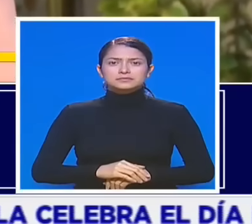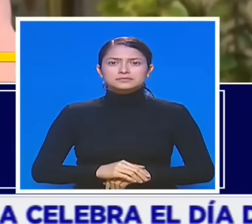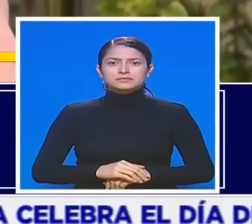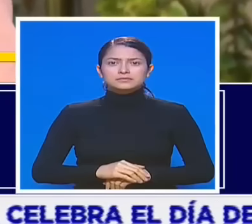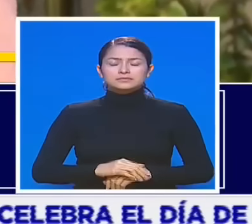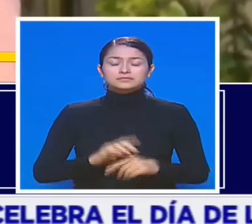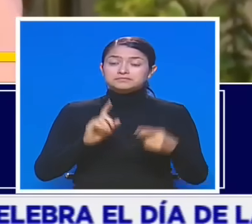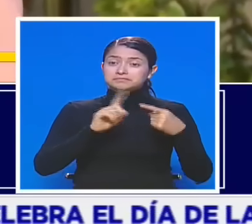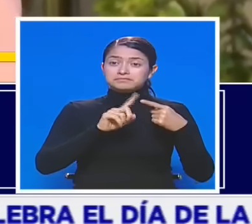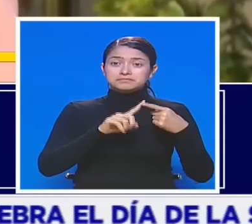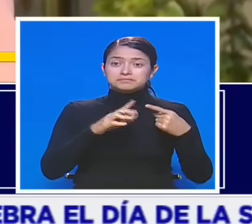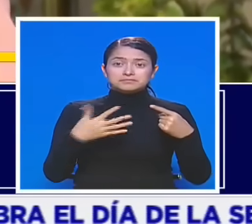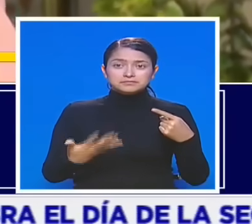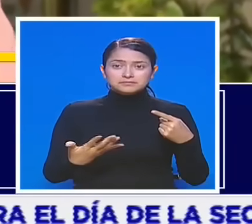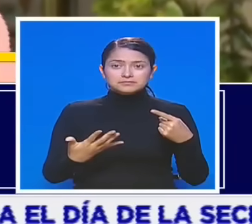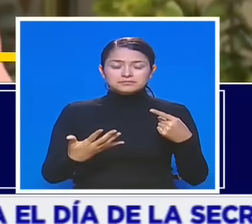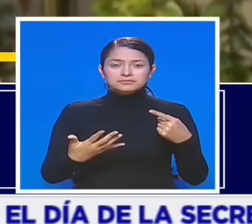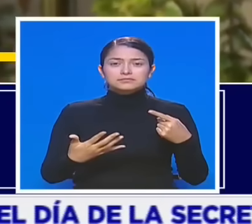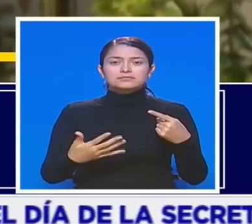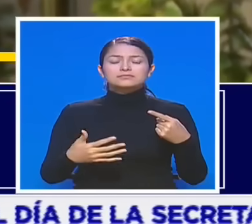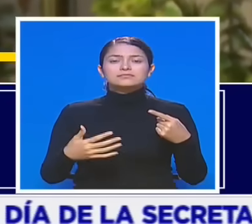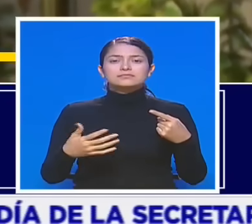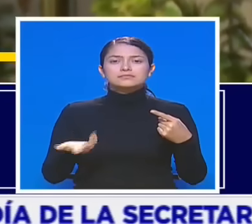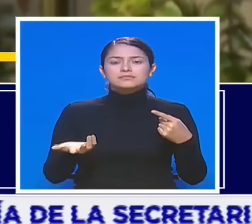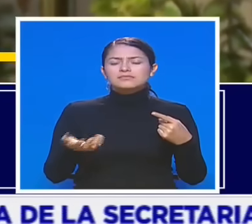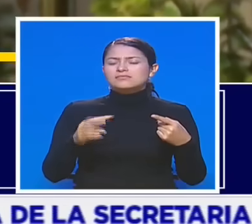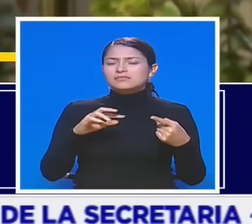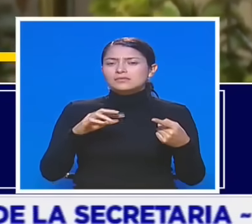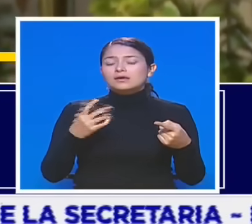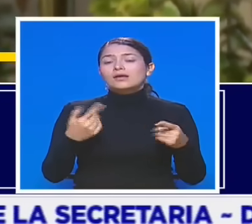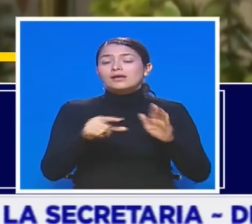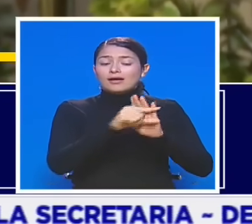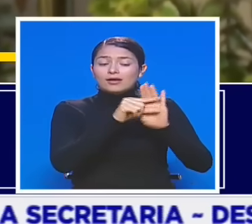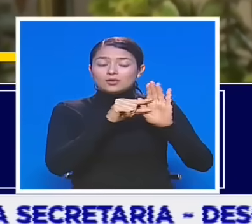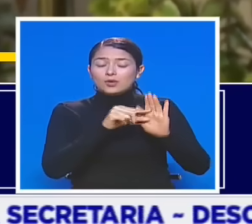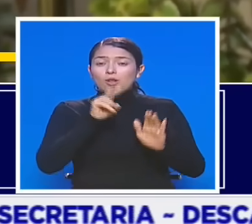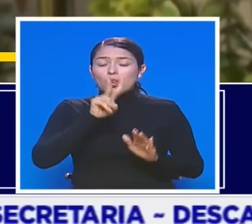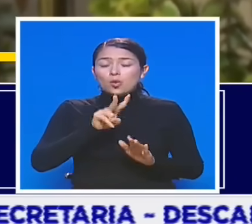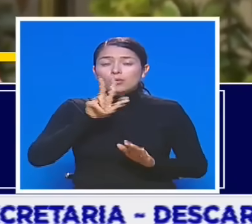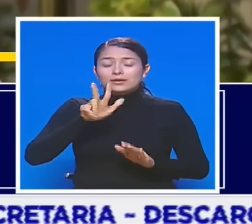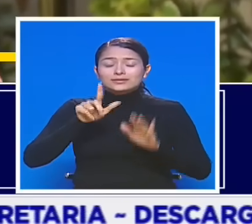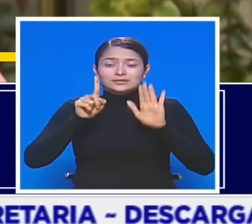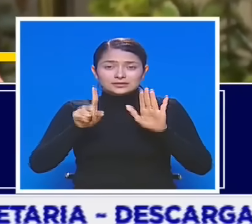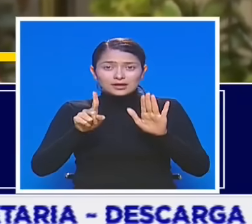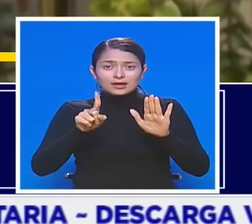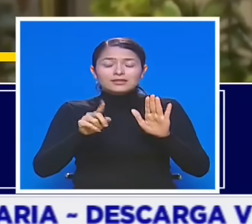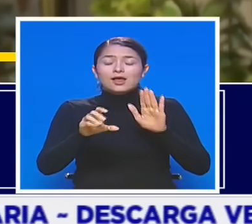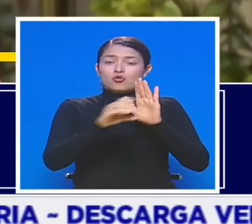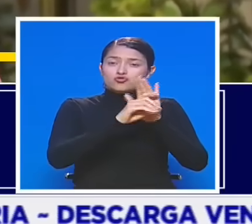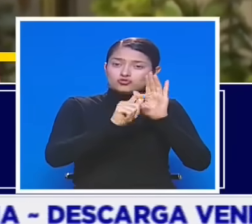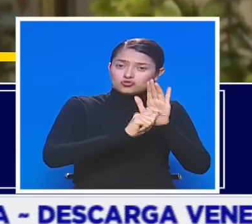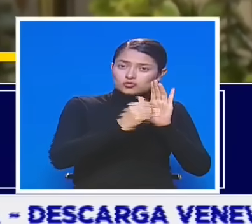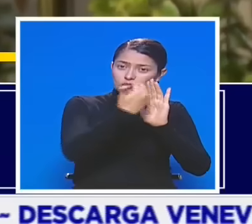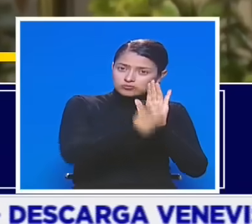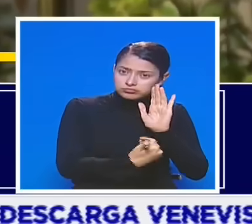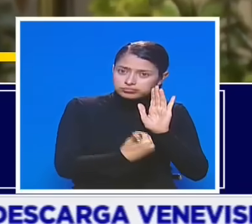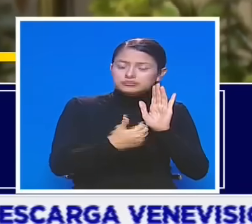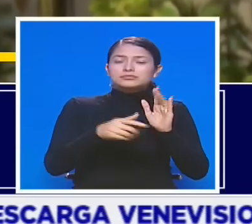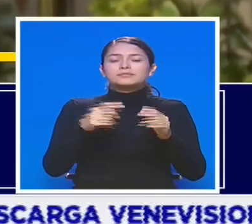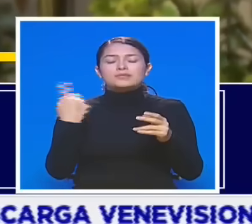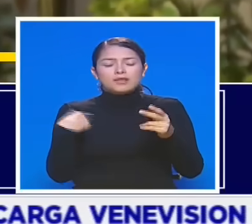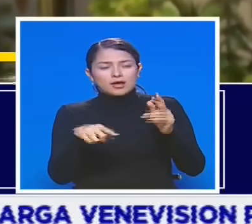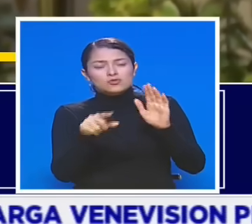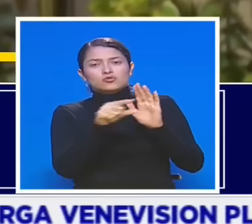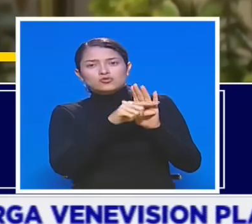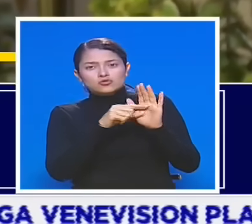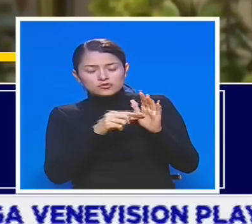Lo primero, está basado en el artículo 236 de nuestra Constitución, está basado también,